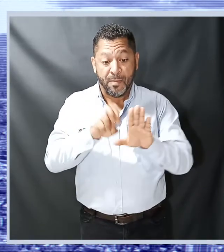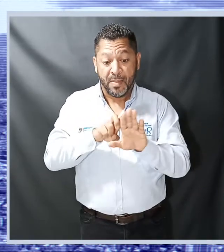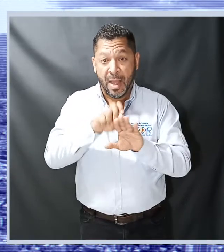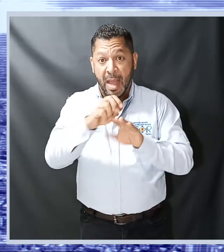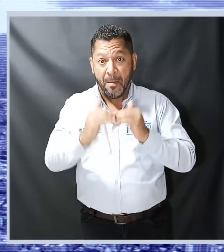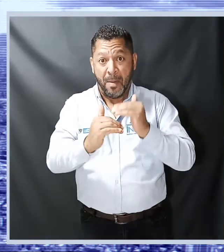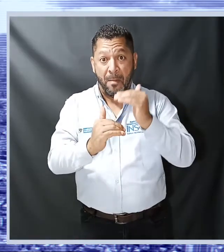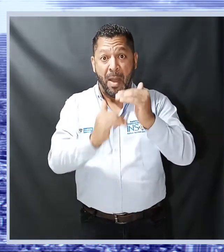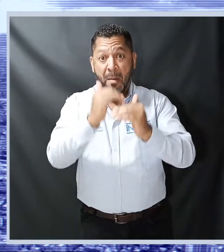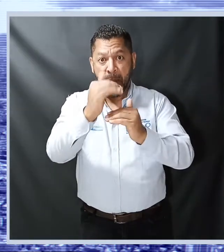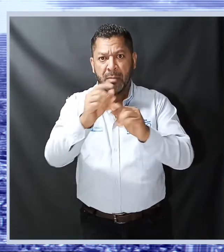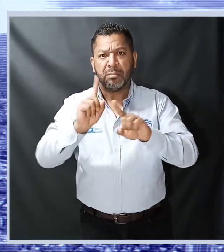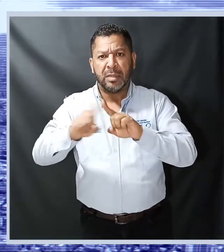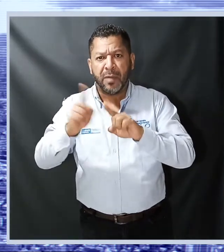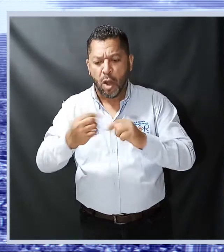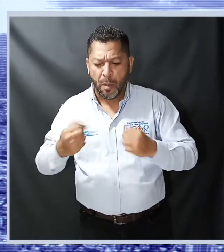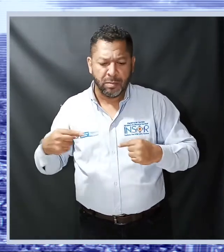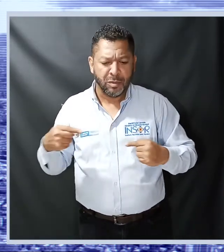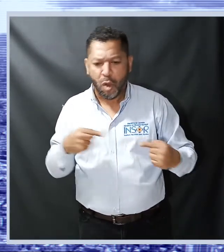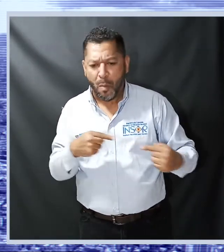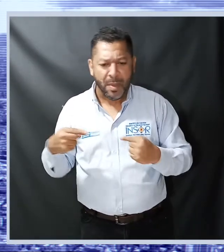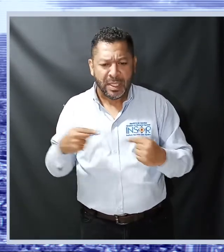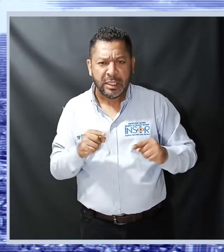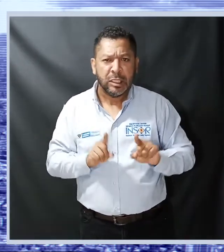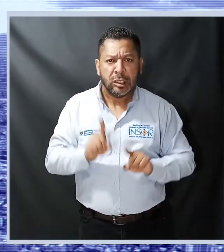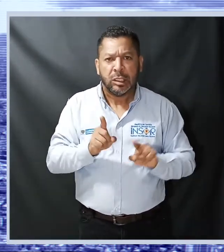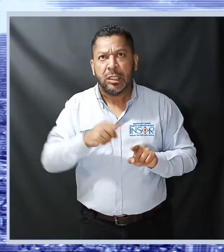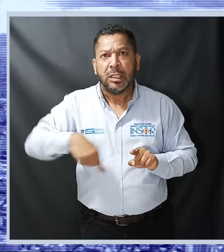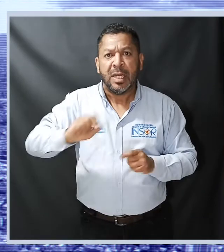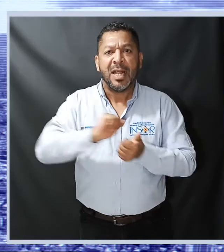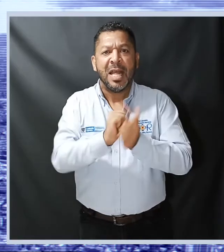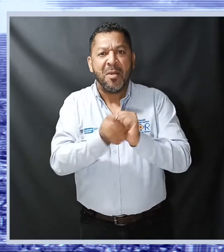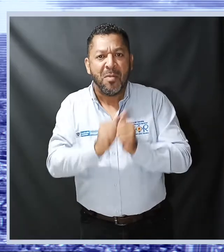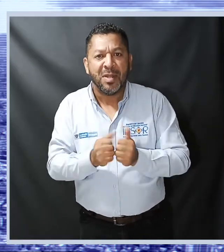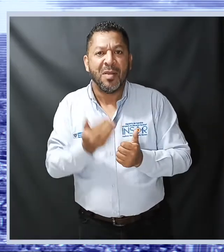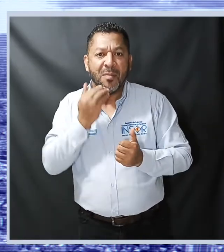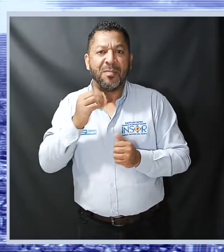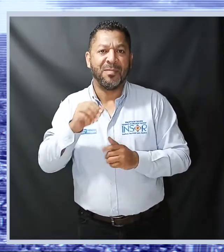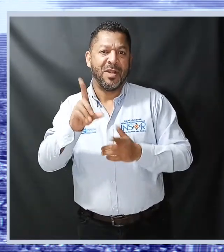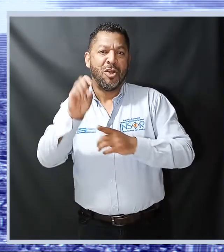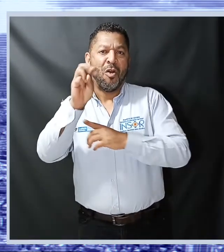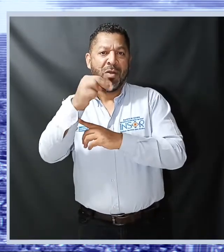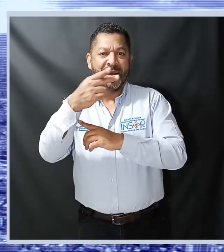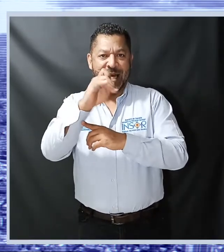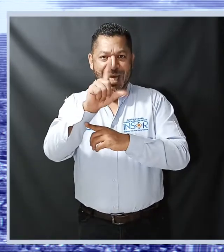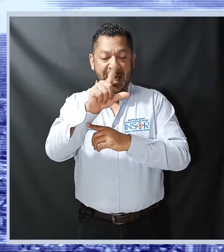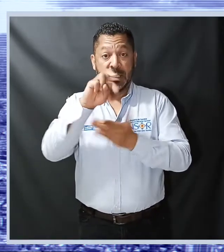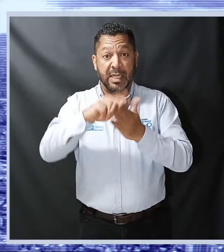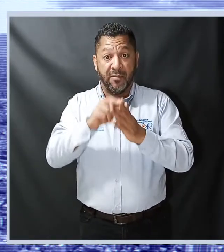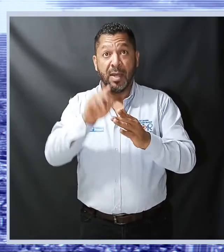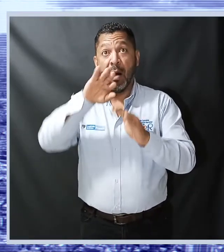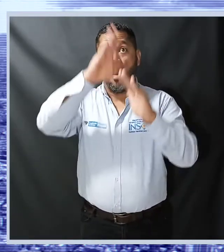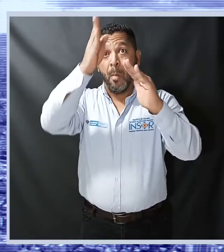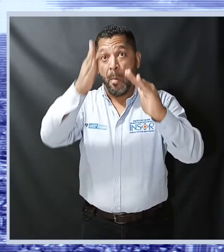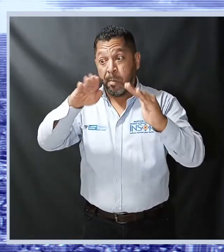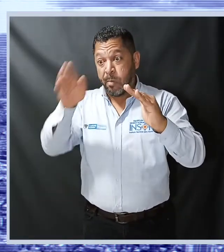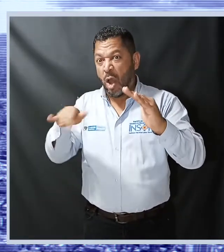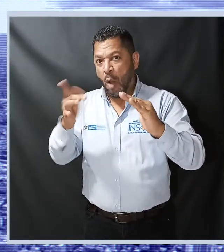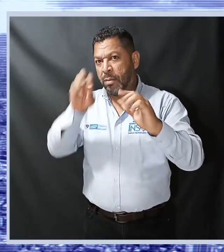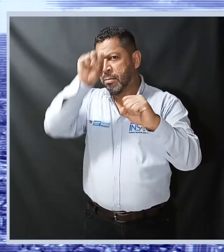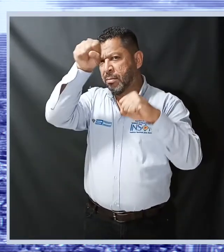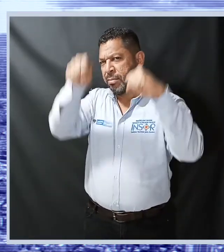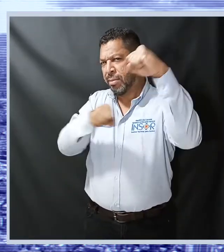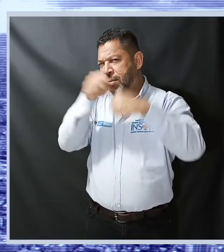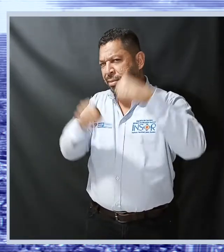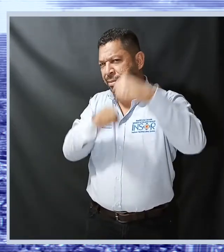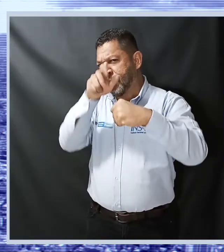sendero con forma de escalera pues ha sido escenario de competencias deportivas, disciplinas como el downhill, que es bajar por la